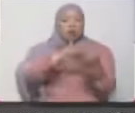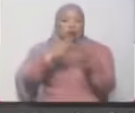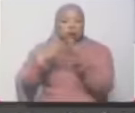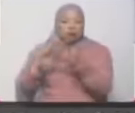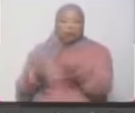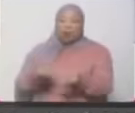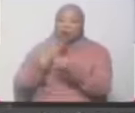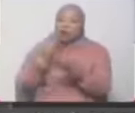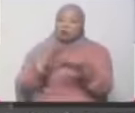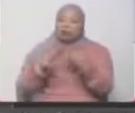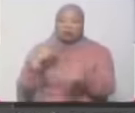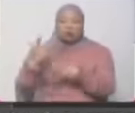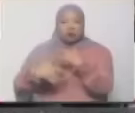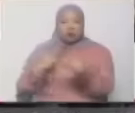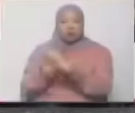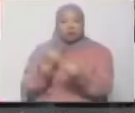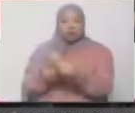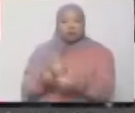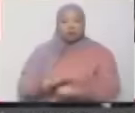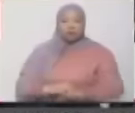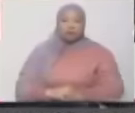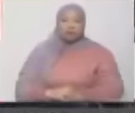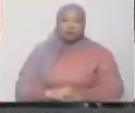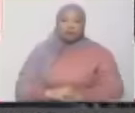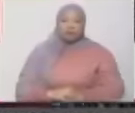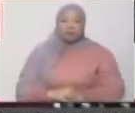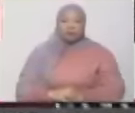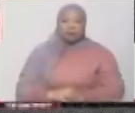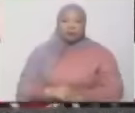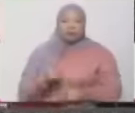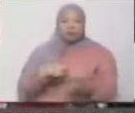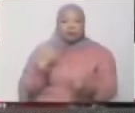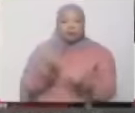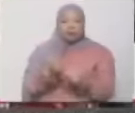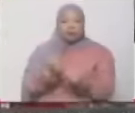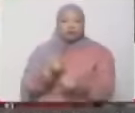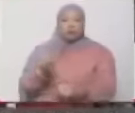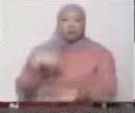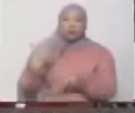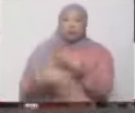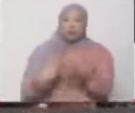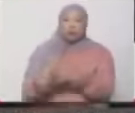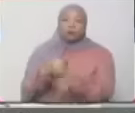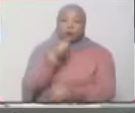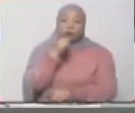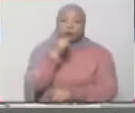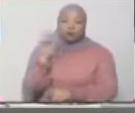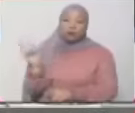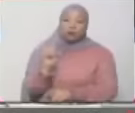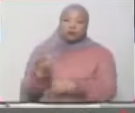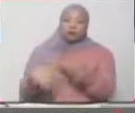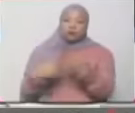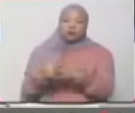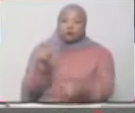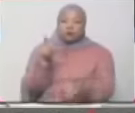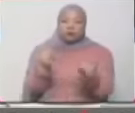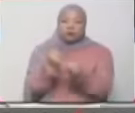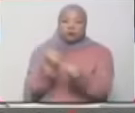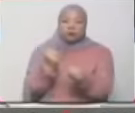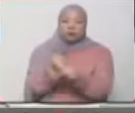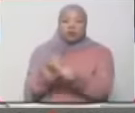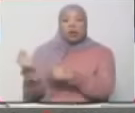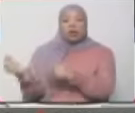consejos comunales y con los circuitos comunales. Entonces, lo primero que tenemos que definir en